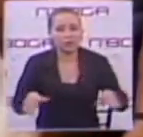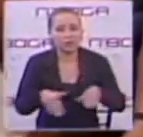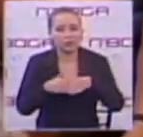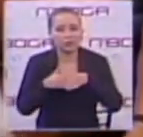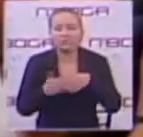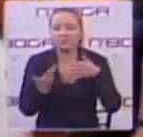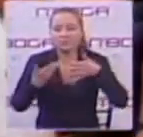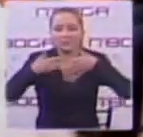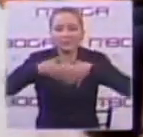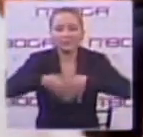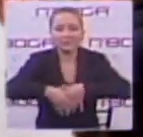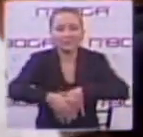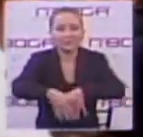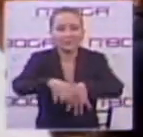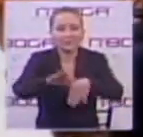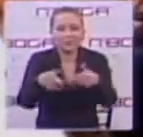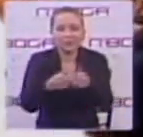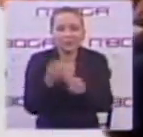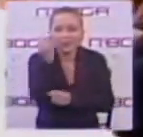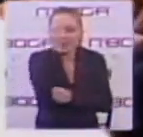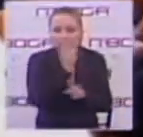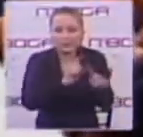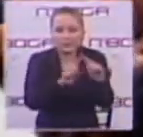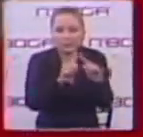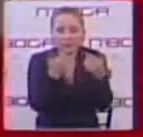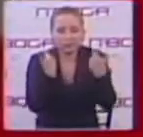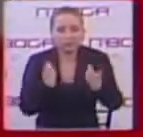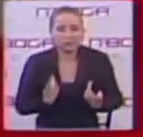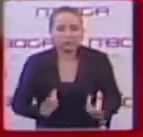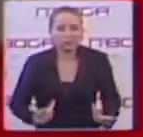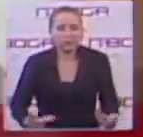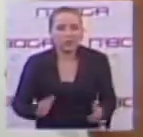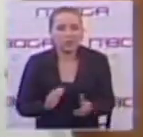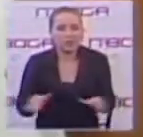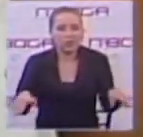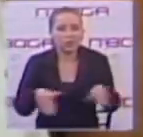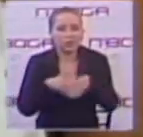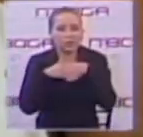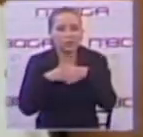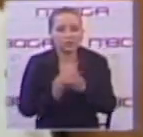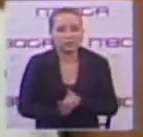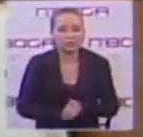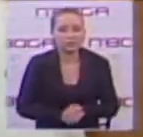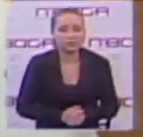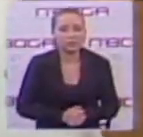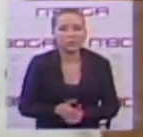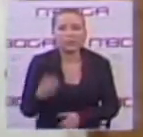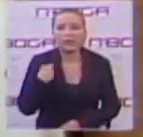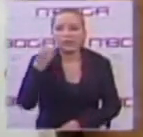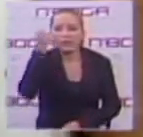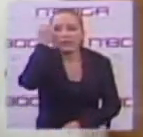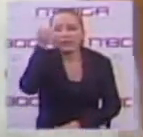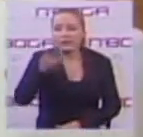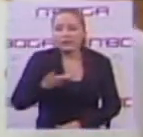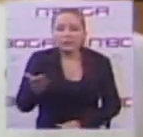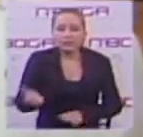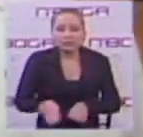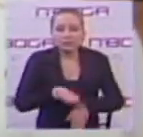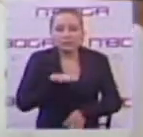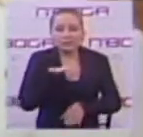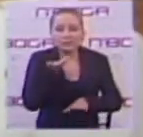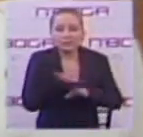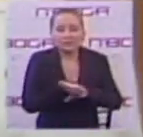una pasarela histórica que mostrará los más distinguidos trajes. Esto nace de una propuesta